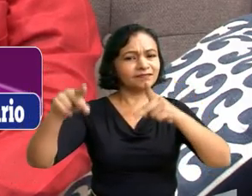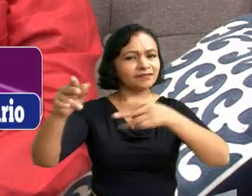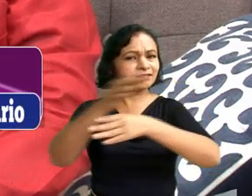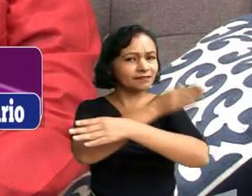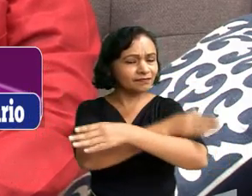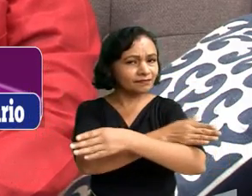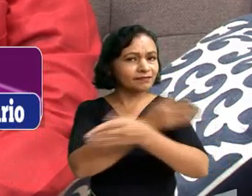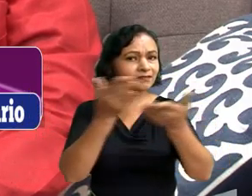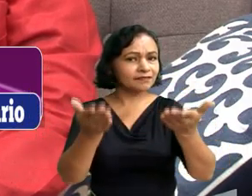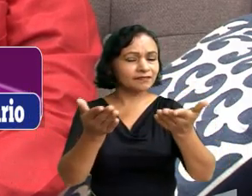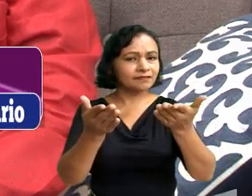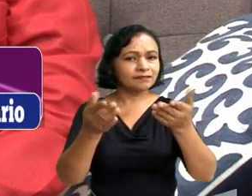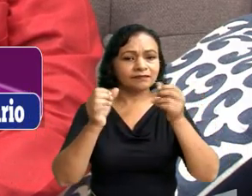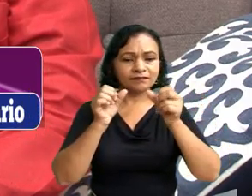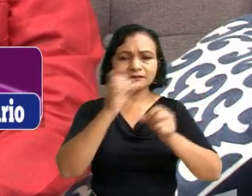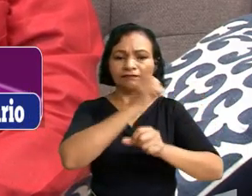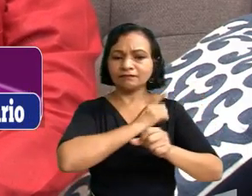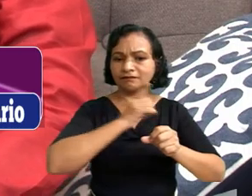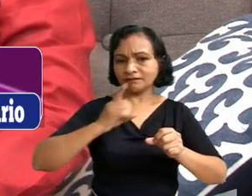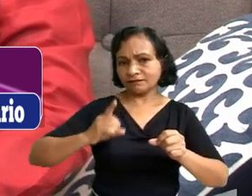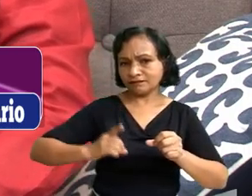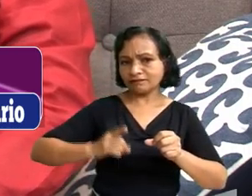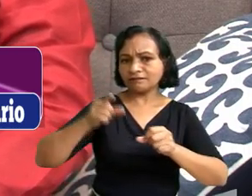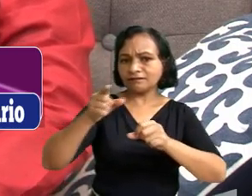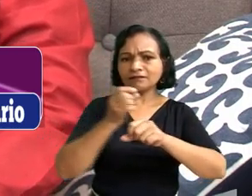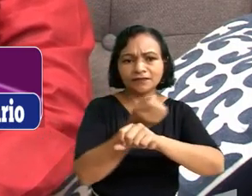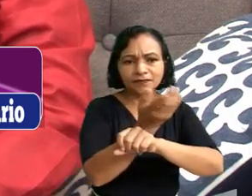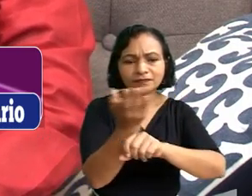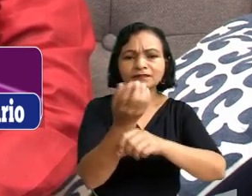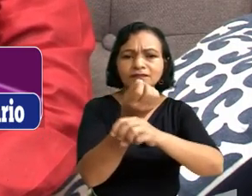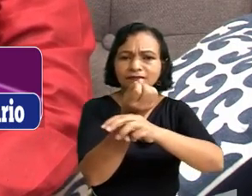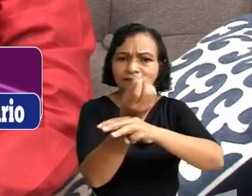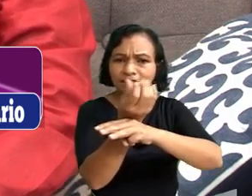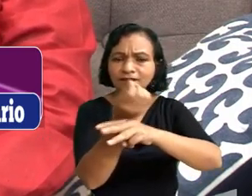han sido y son diputados concejales alcaldes